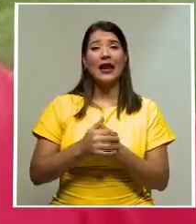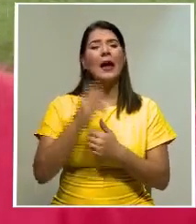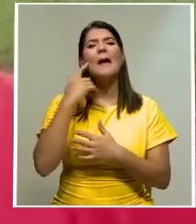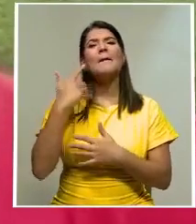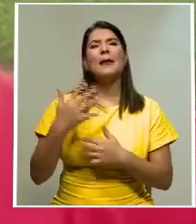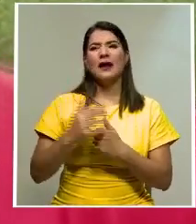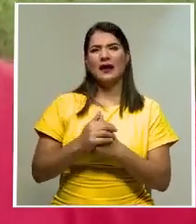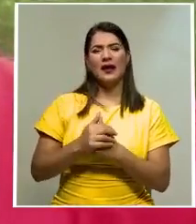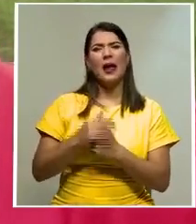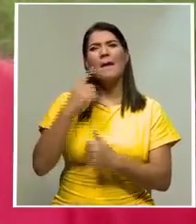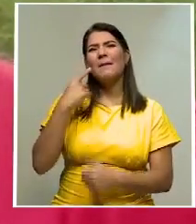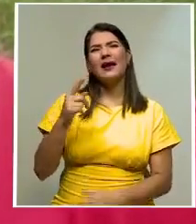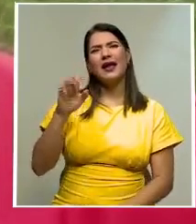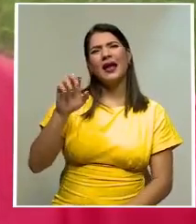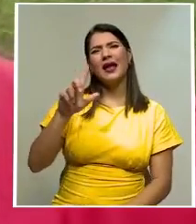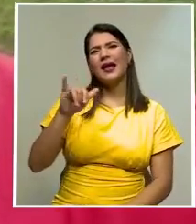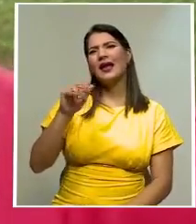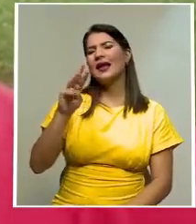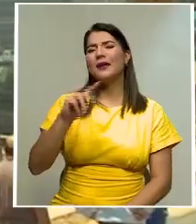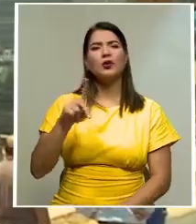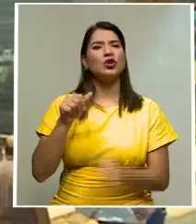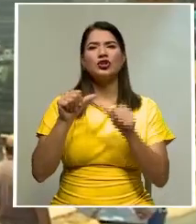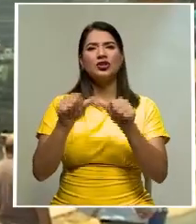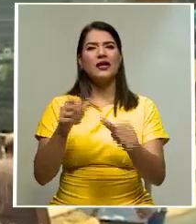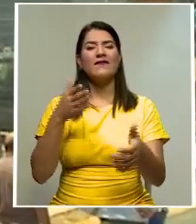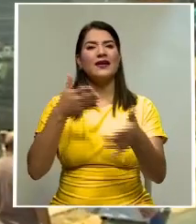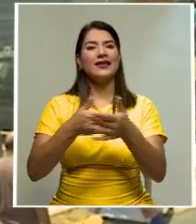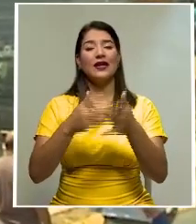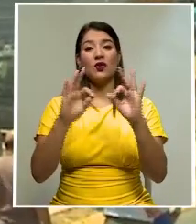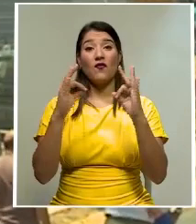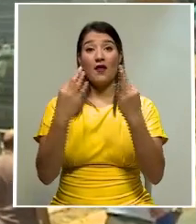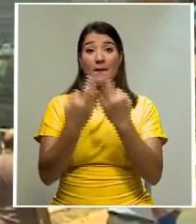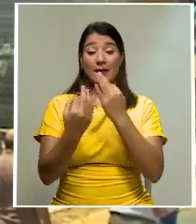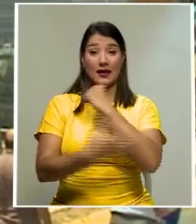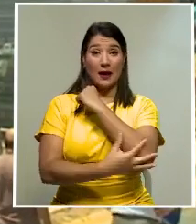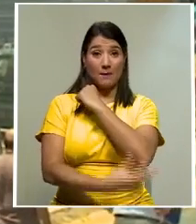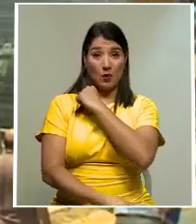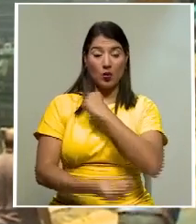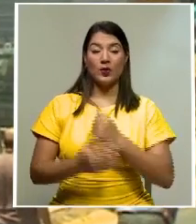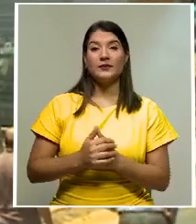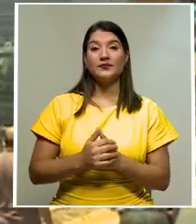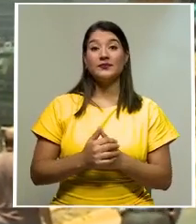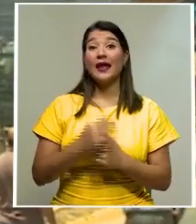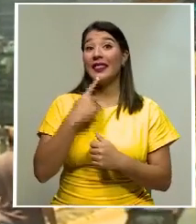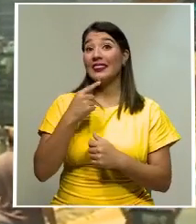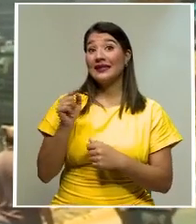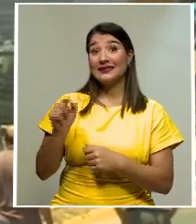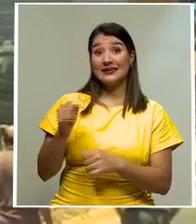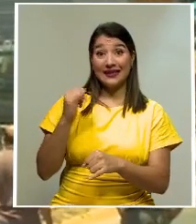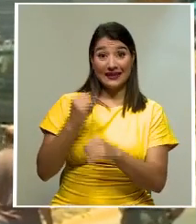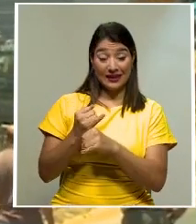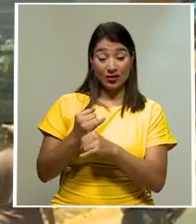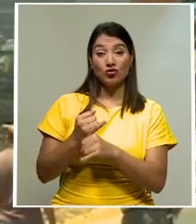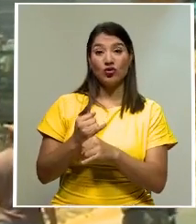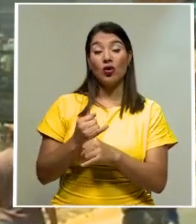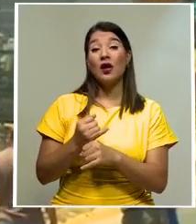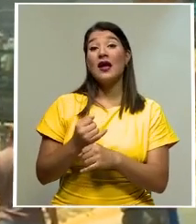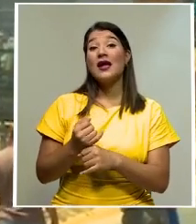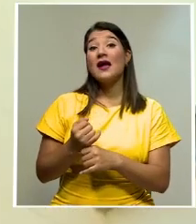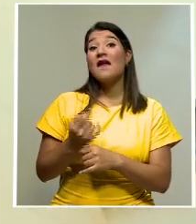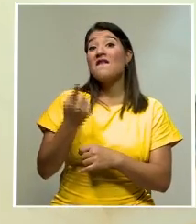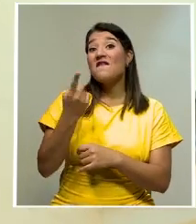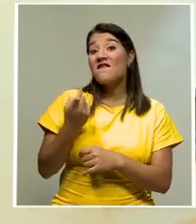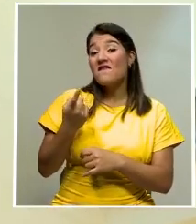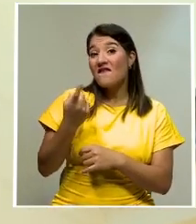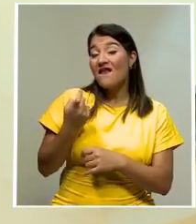tan desconsideradamente con las familias pobres. Según datos que brindó el Bambi, la falta de los recursos que